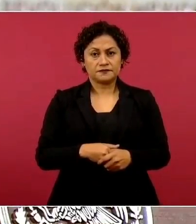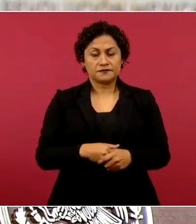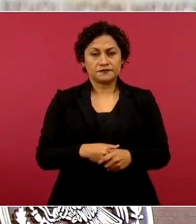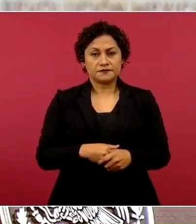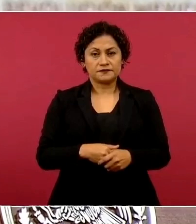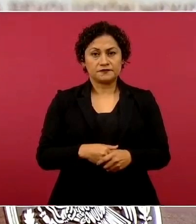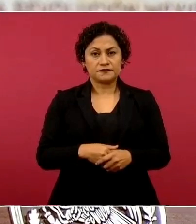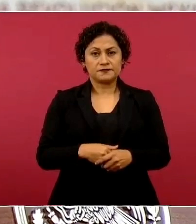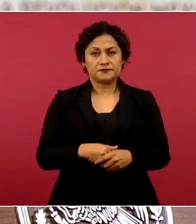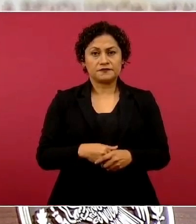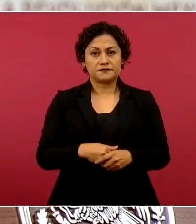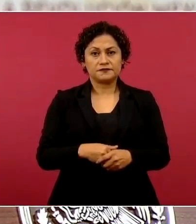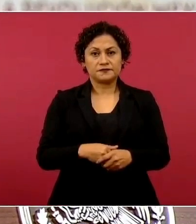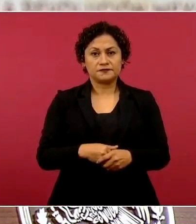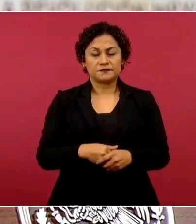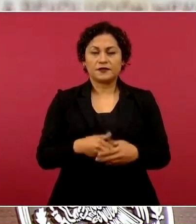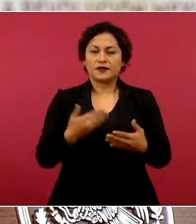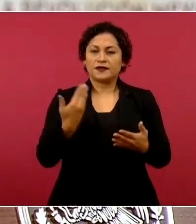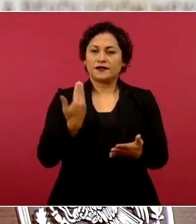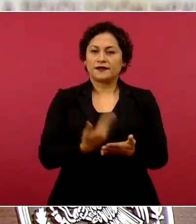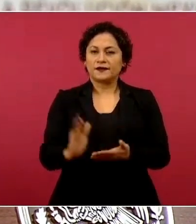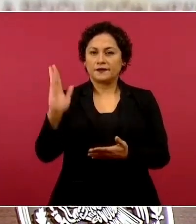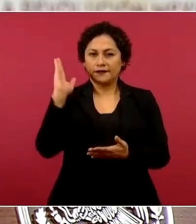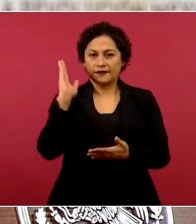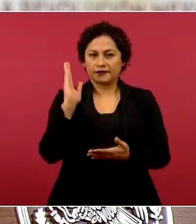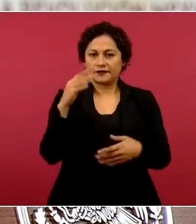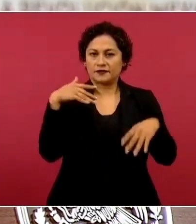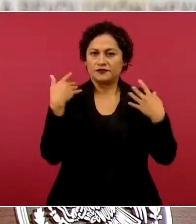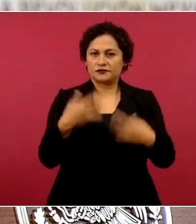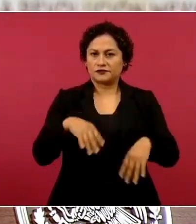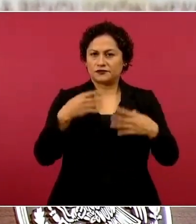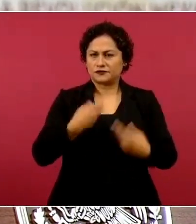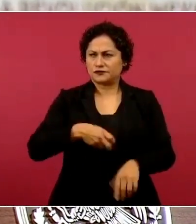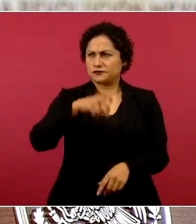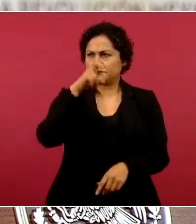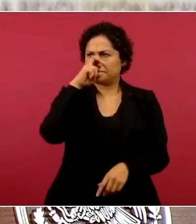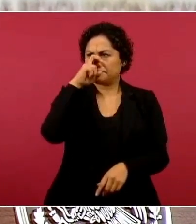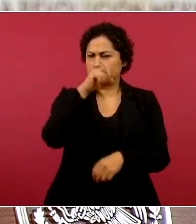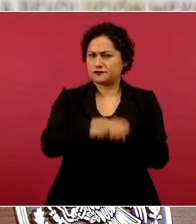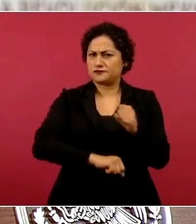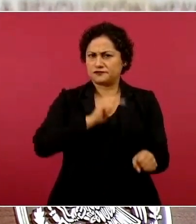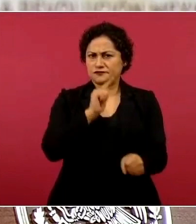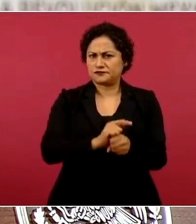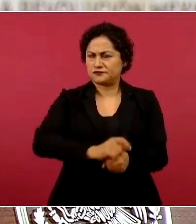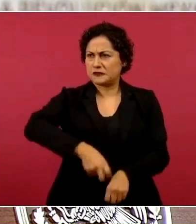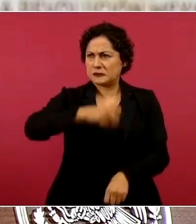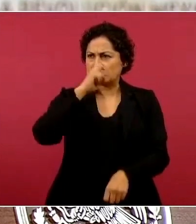Además, son muy tercas. Con todo respeto, presidente.